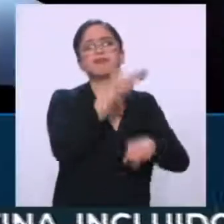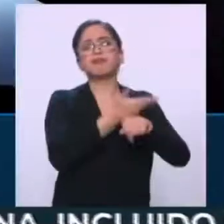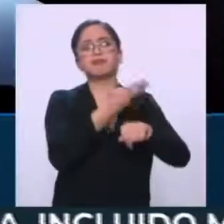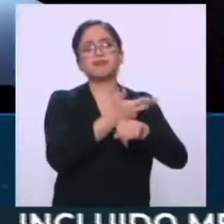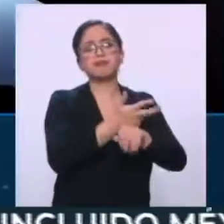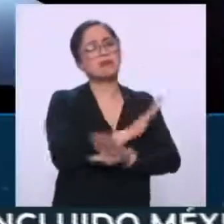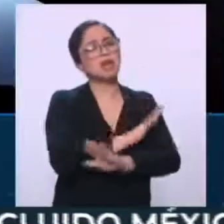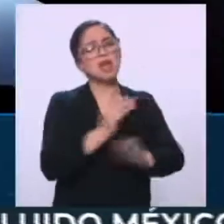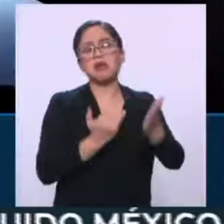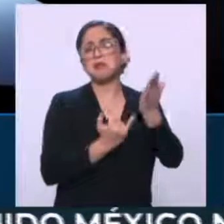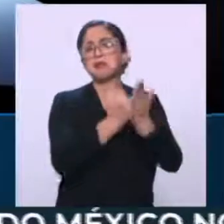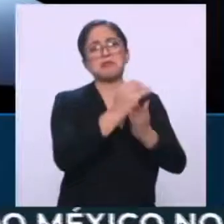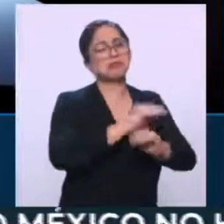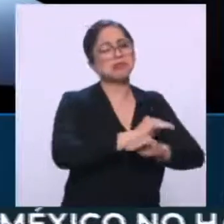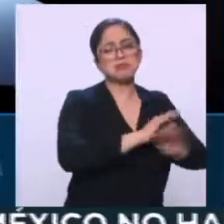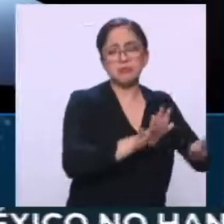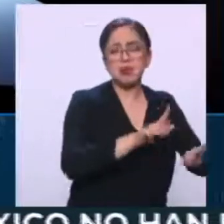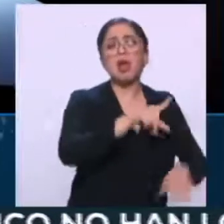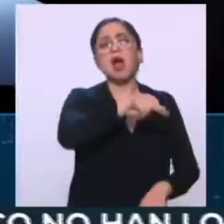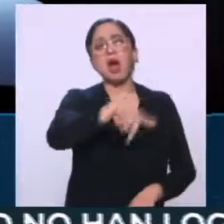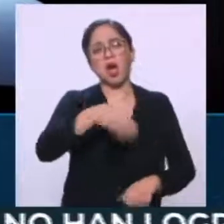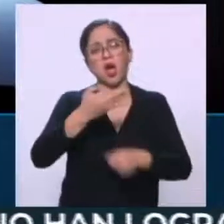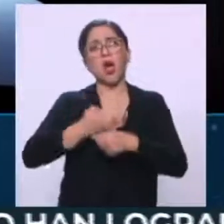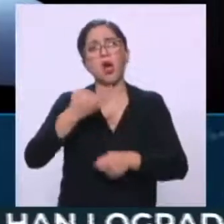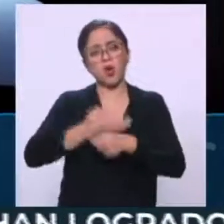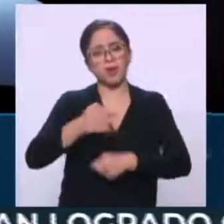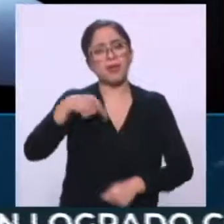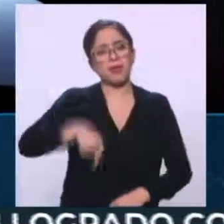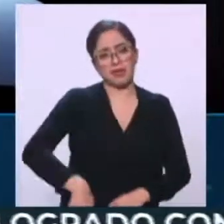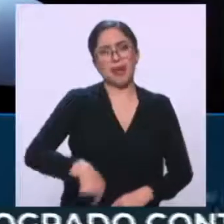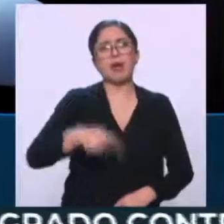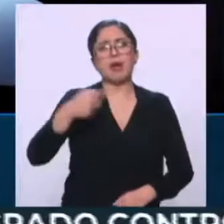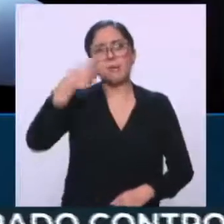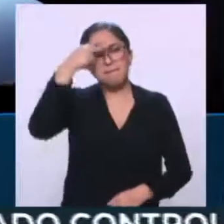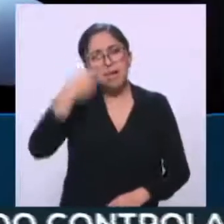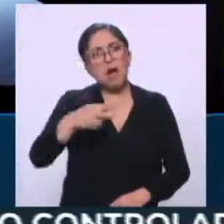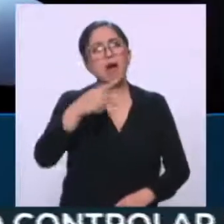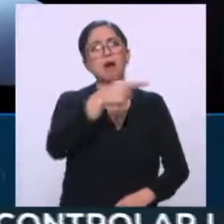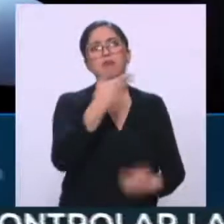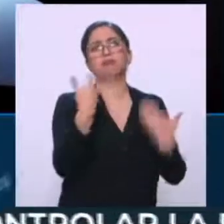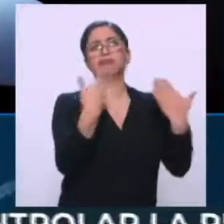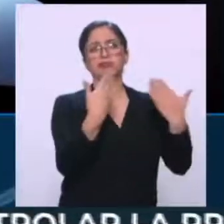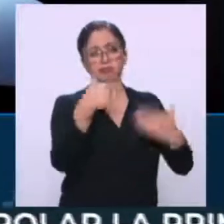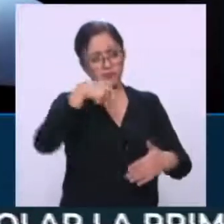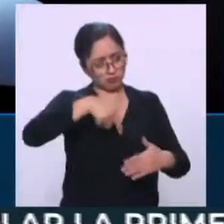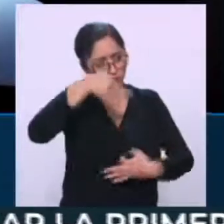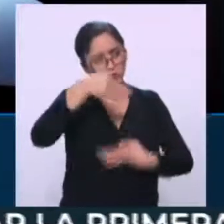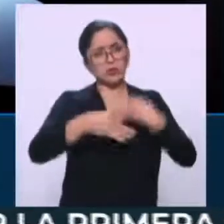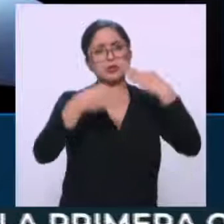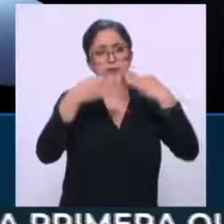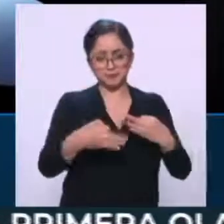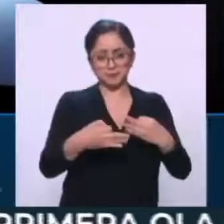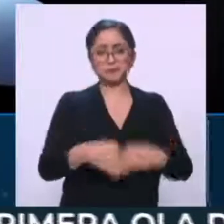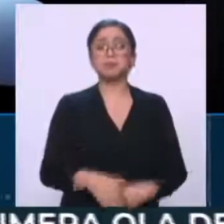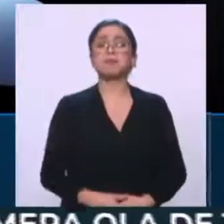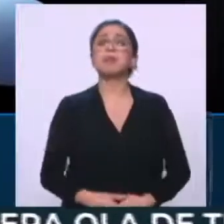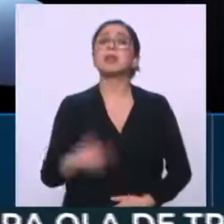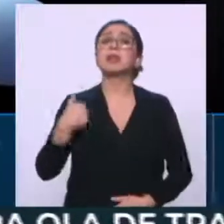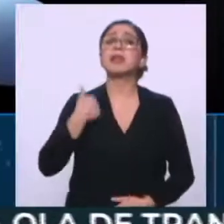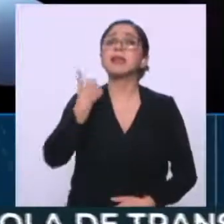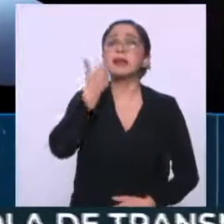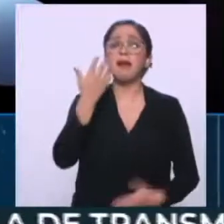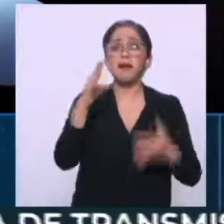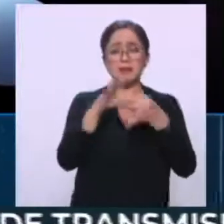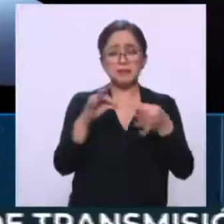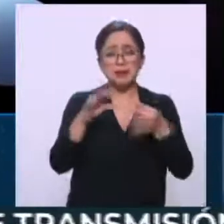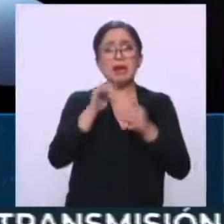Lo primero que quiero decirles es que Cienfuegos ya se encuentra en nuestro país. Ya fue notificada la jueza de Estados Unidos que